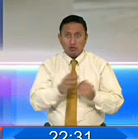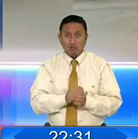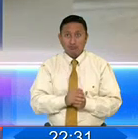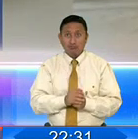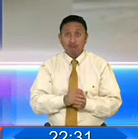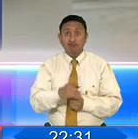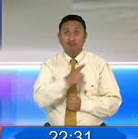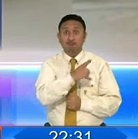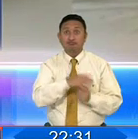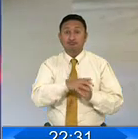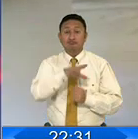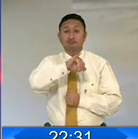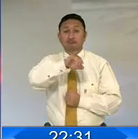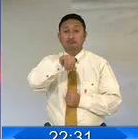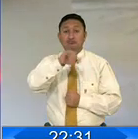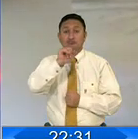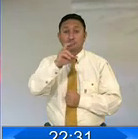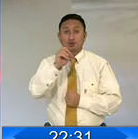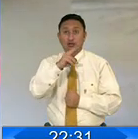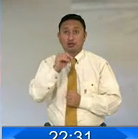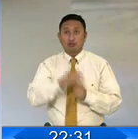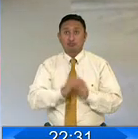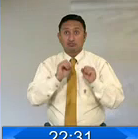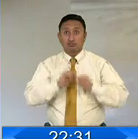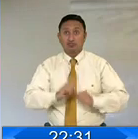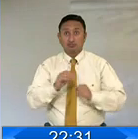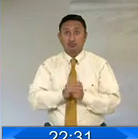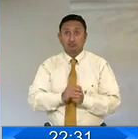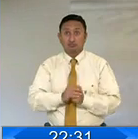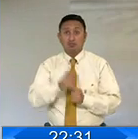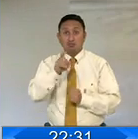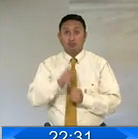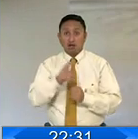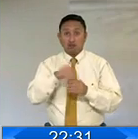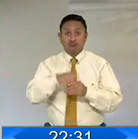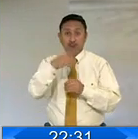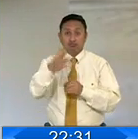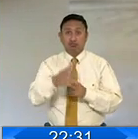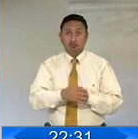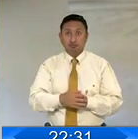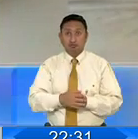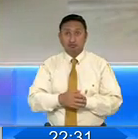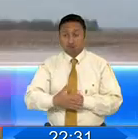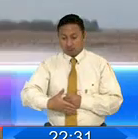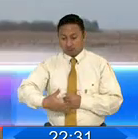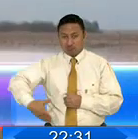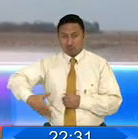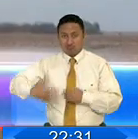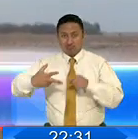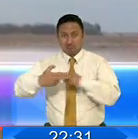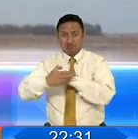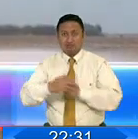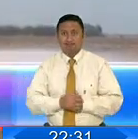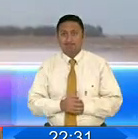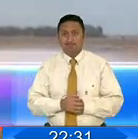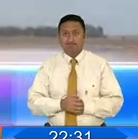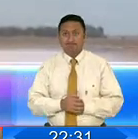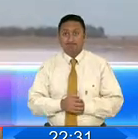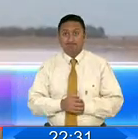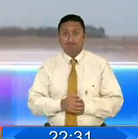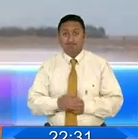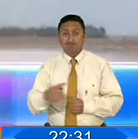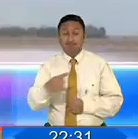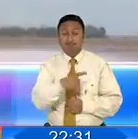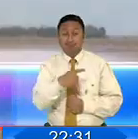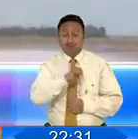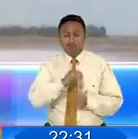compatriota Joana Alvarado, quien al ser lanzada de la frontera por los coyoteros, perdió su pierna. Pero pese a estos casos que son la